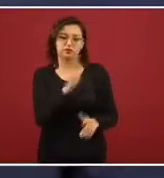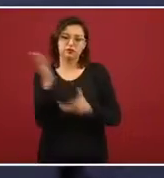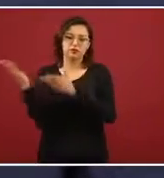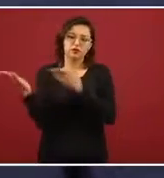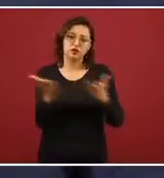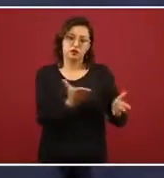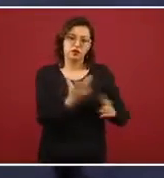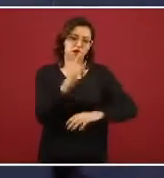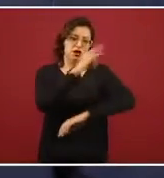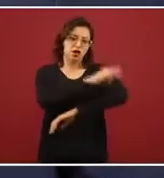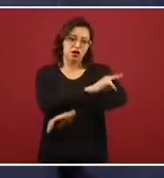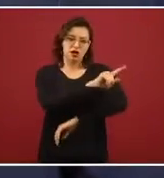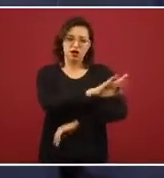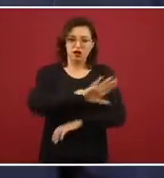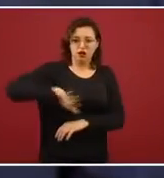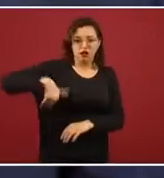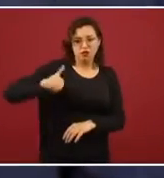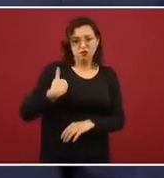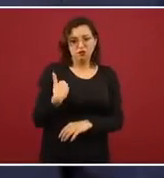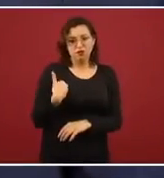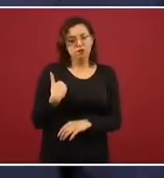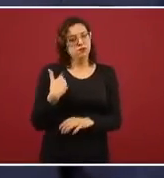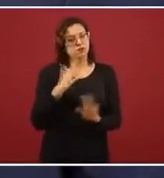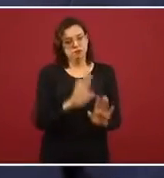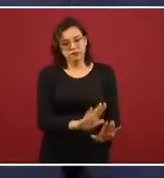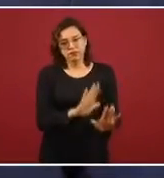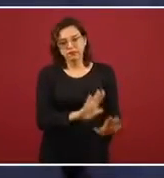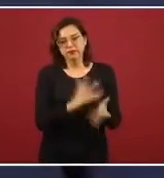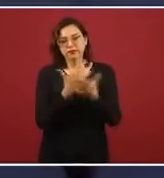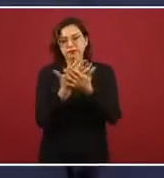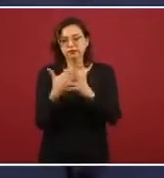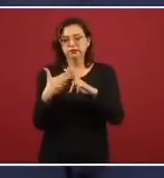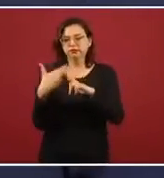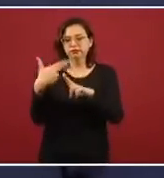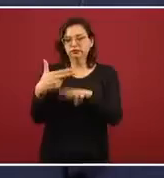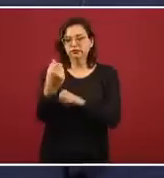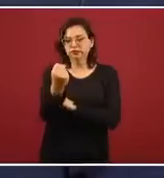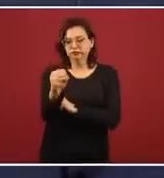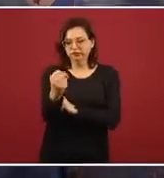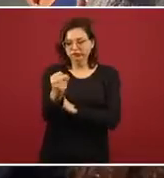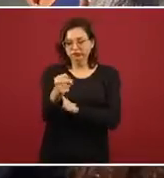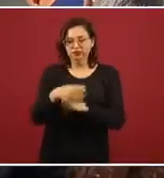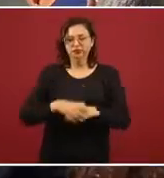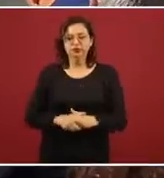hasta septiembre, cuando menos.